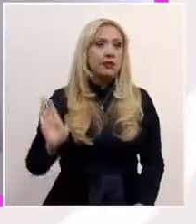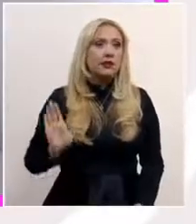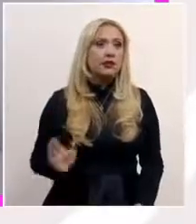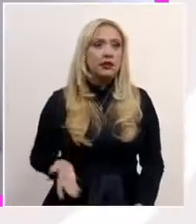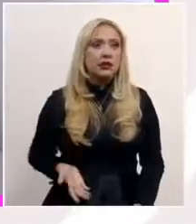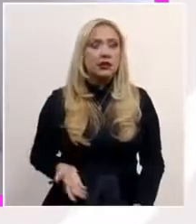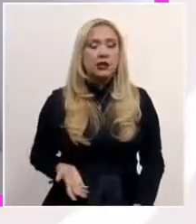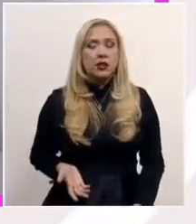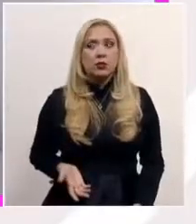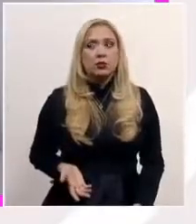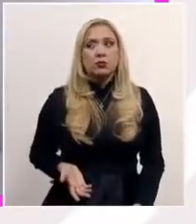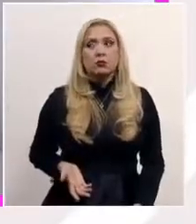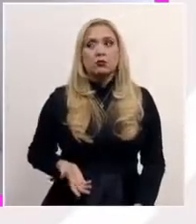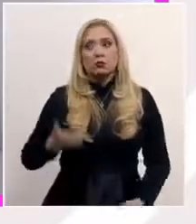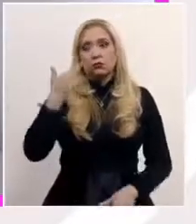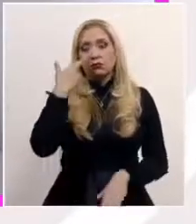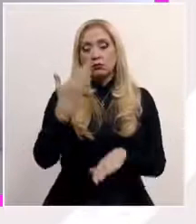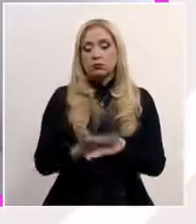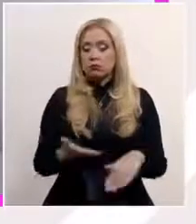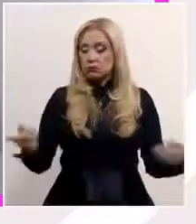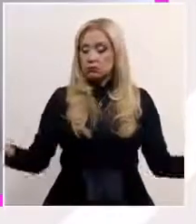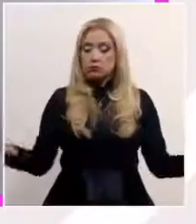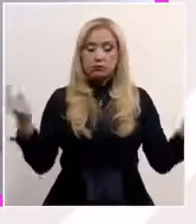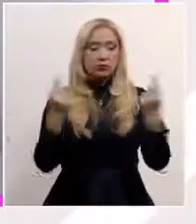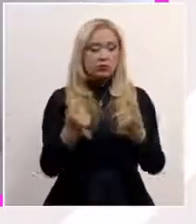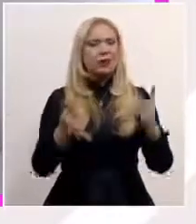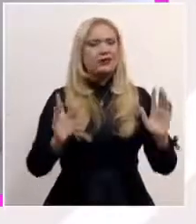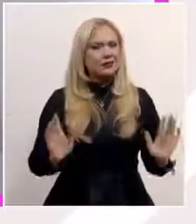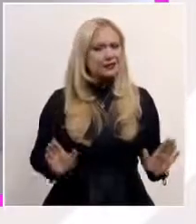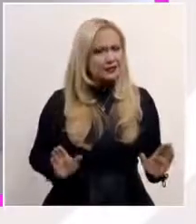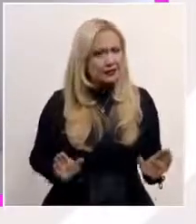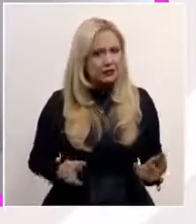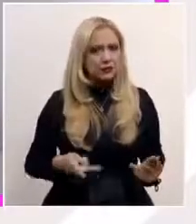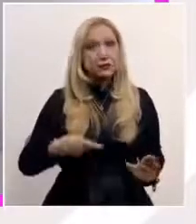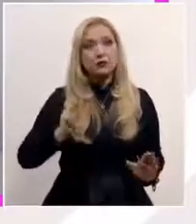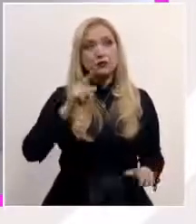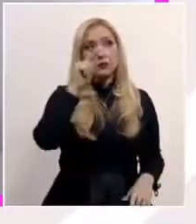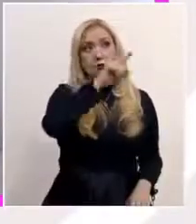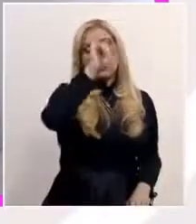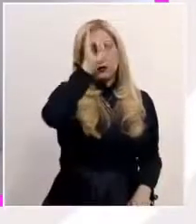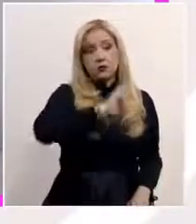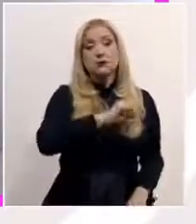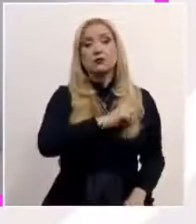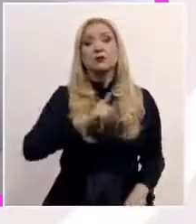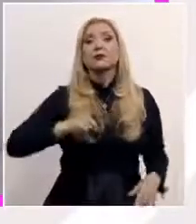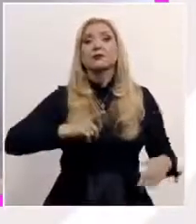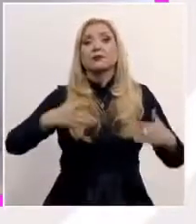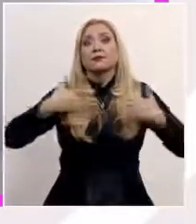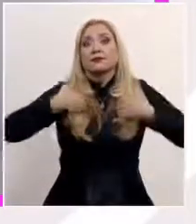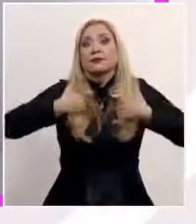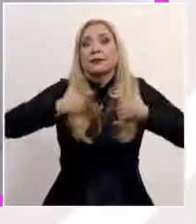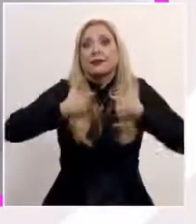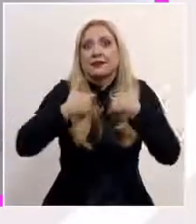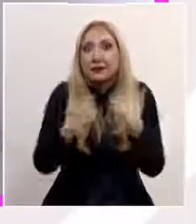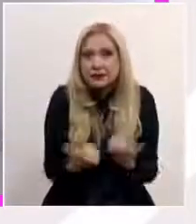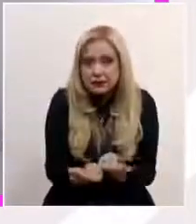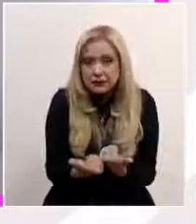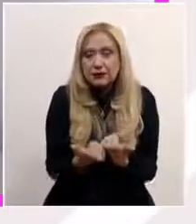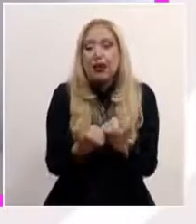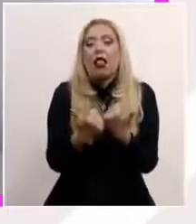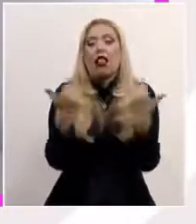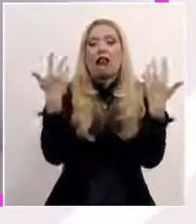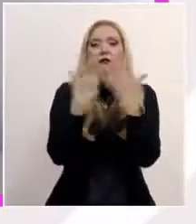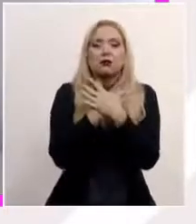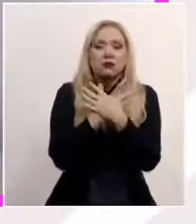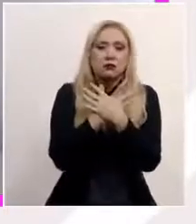digamos, de la corresponsabilidad, sino también, o sea, que la parte patronal tenga entendido que, o sea, también de que las